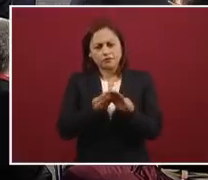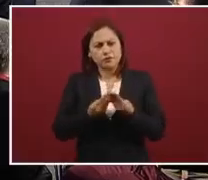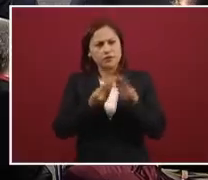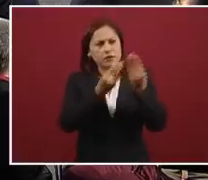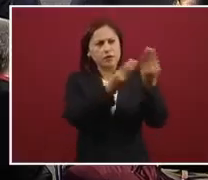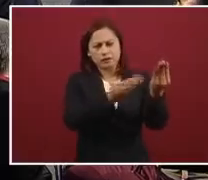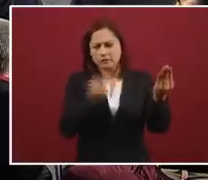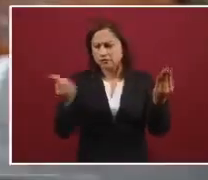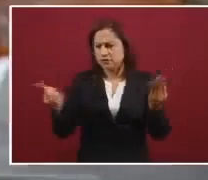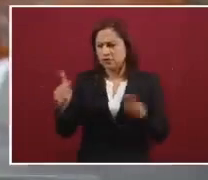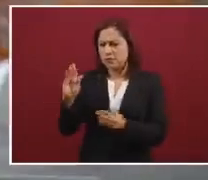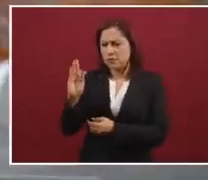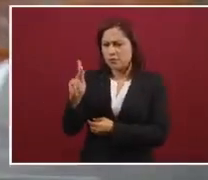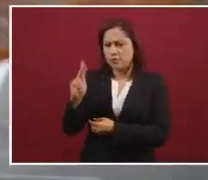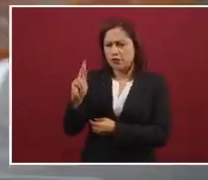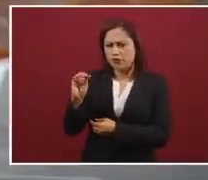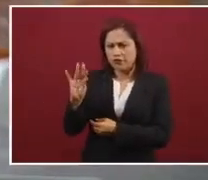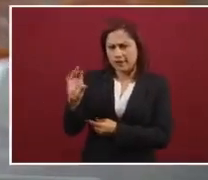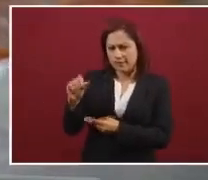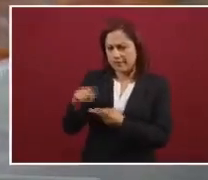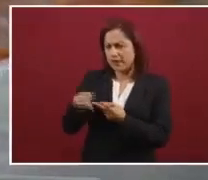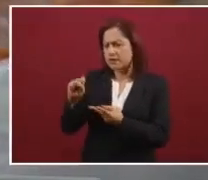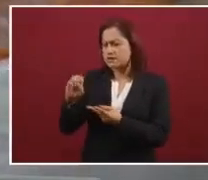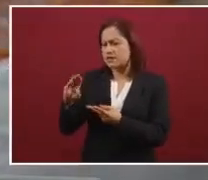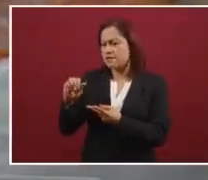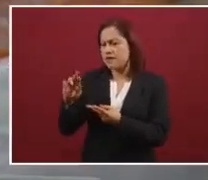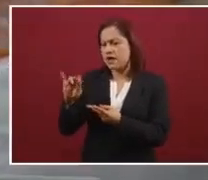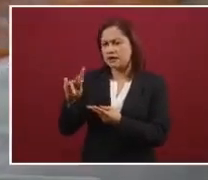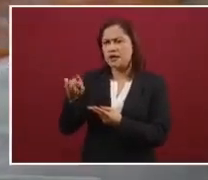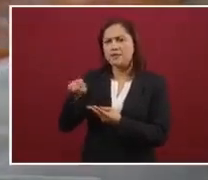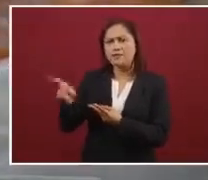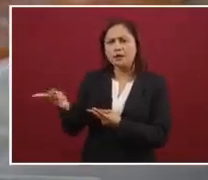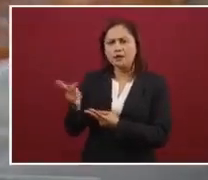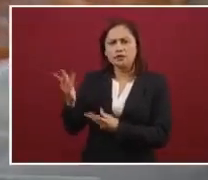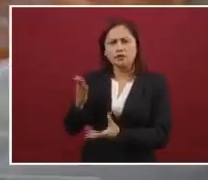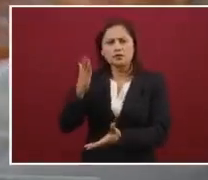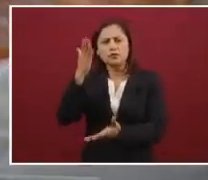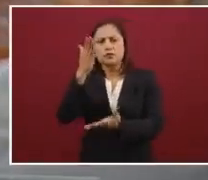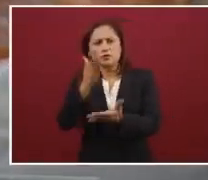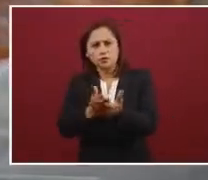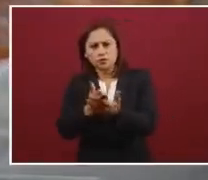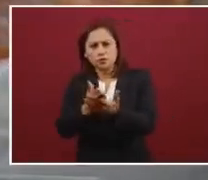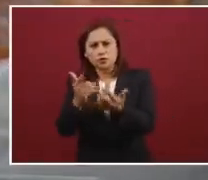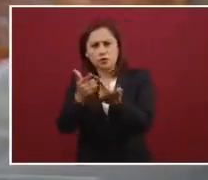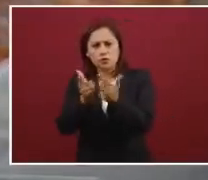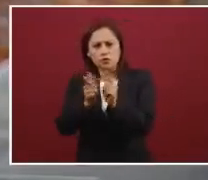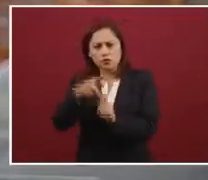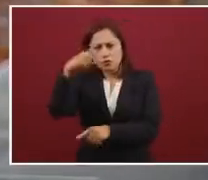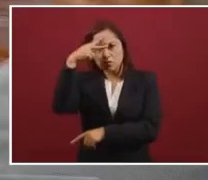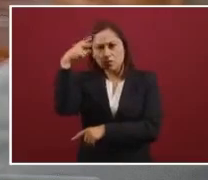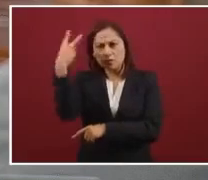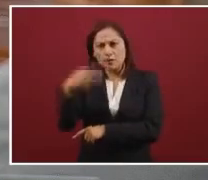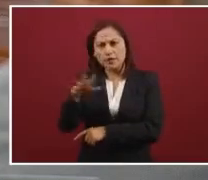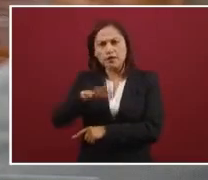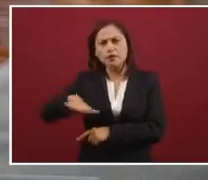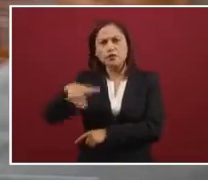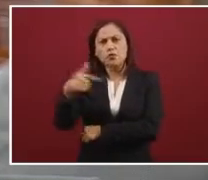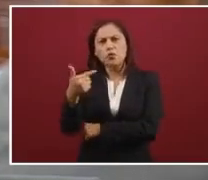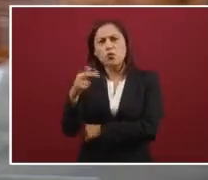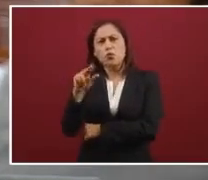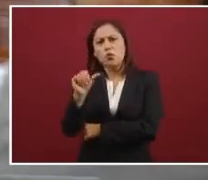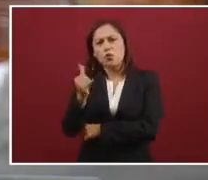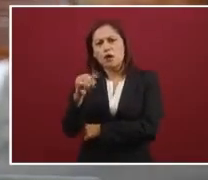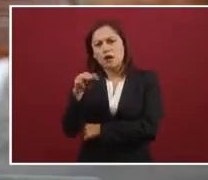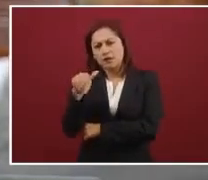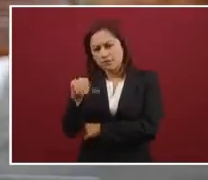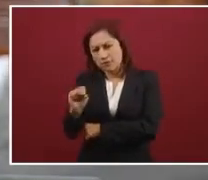Profepa y de Semarnat que fueron a ver el tema del derrame de Grupo México en Guaymas. ¿Y qué le